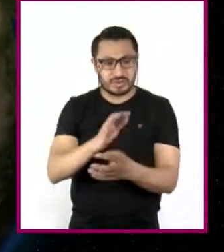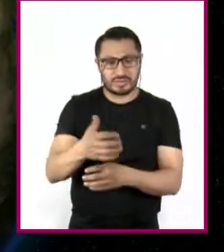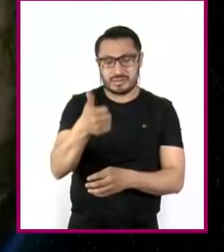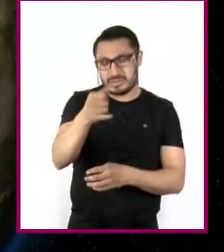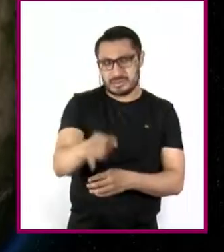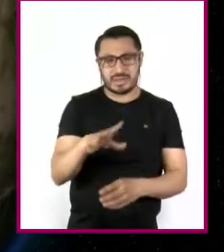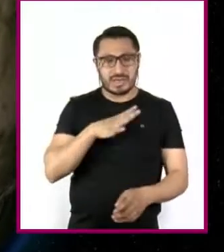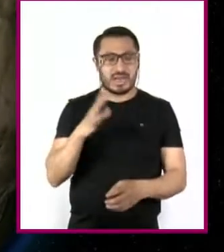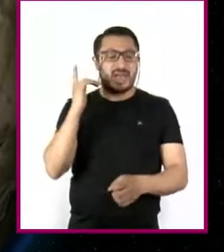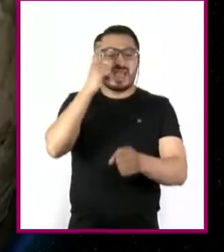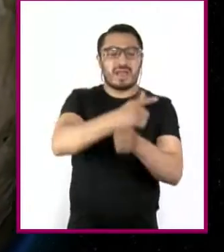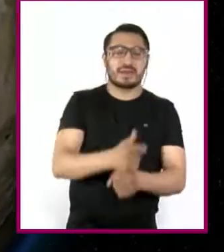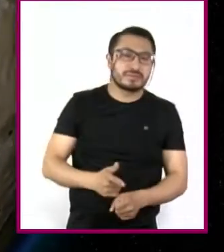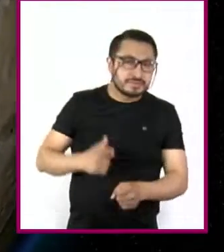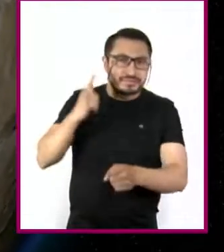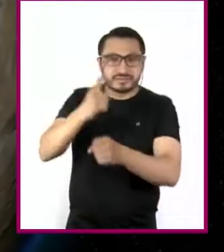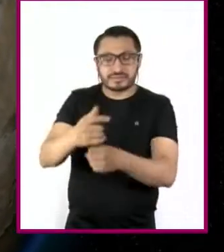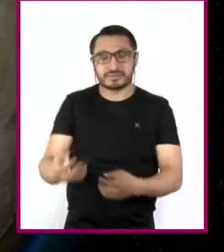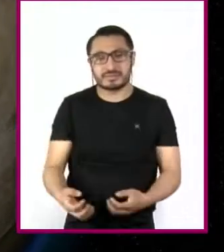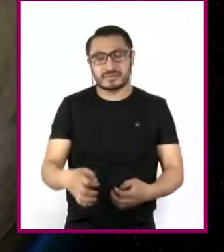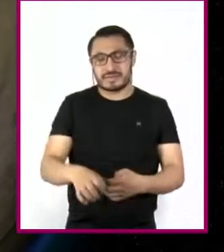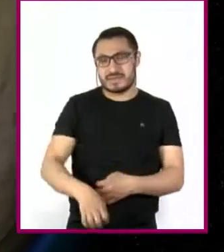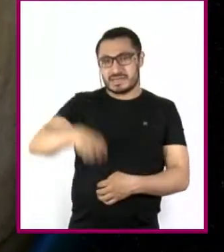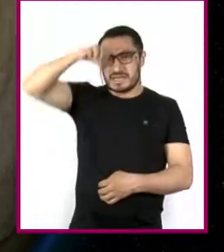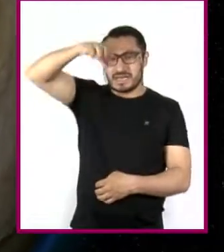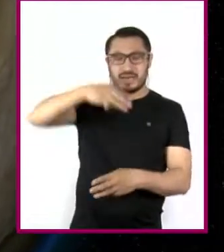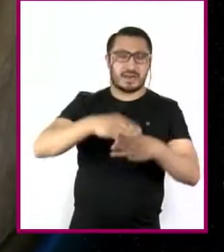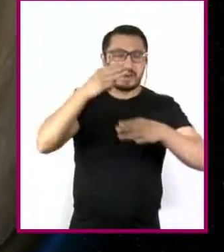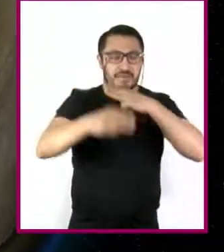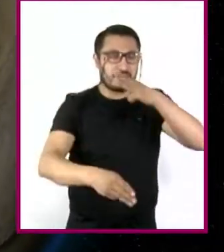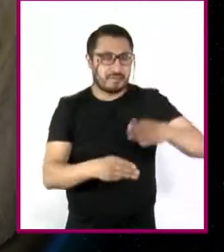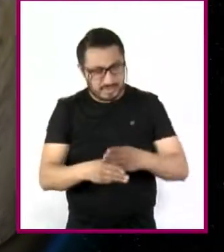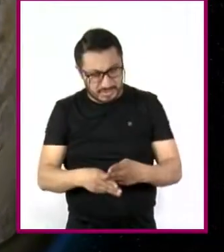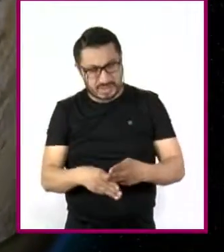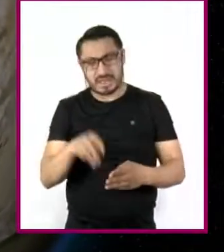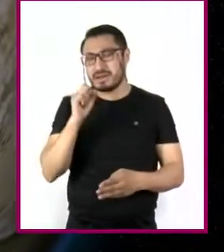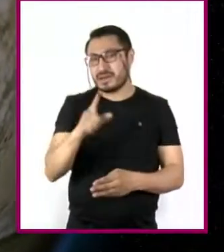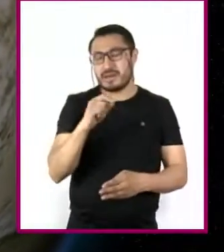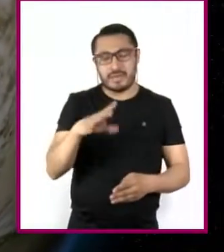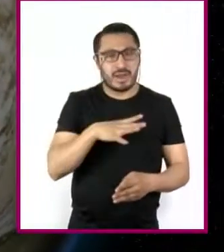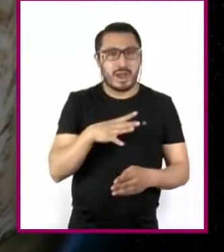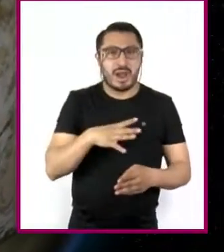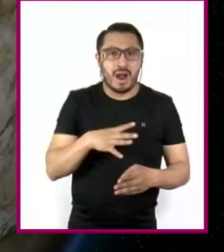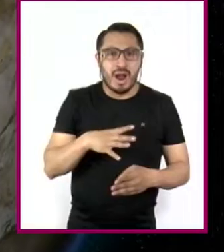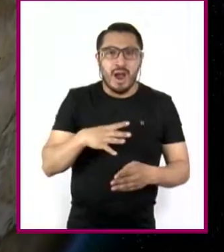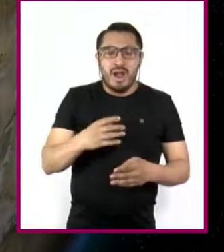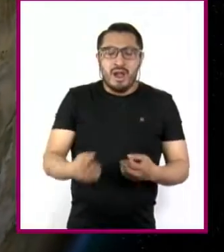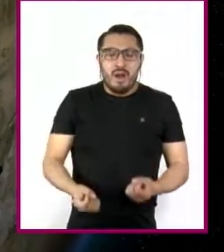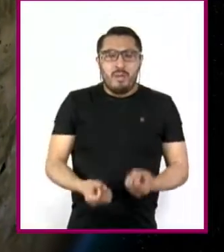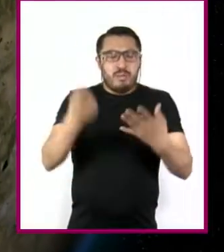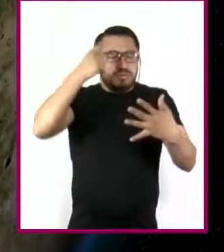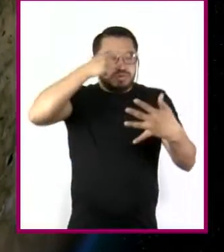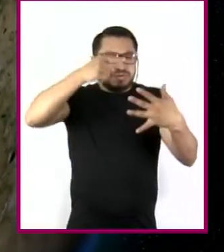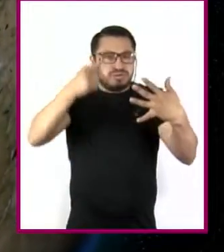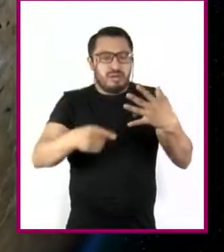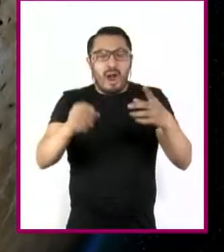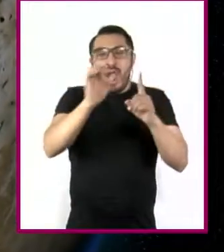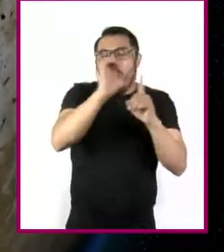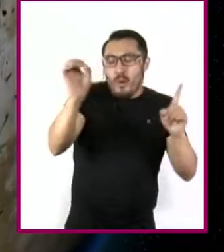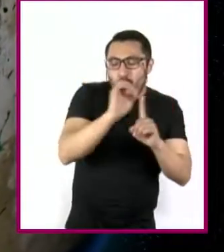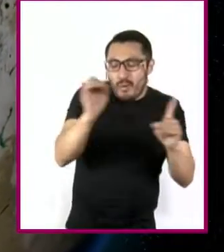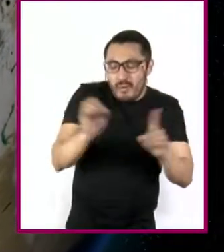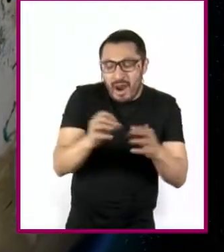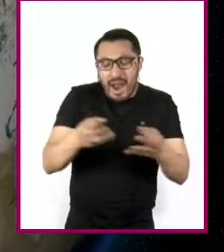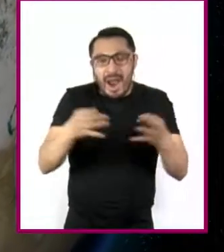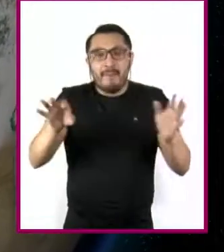hemos podido estimar no solo la edad de algunos materiales, sino también hemos logrado cuantificar algunos procesos terrestres